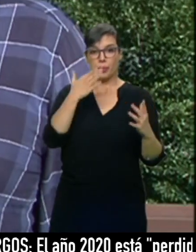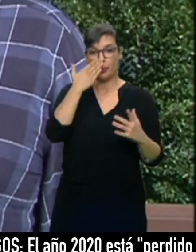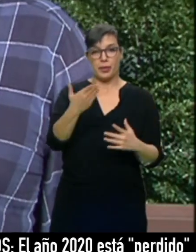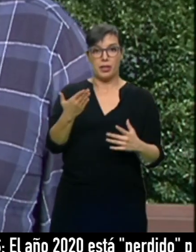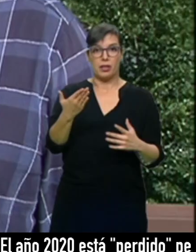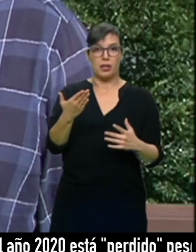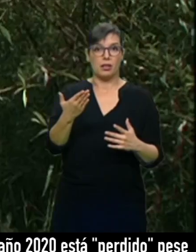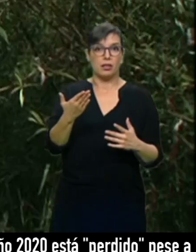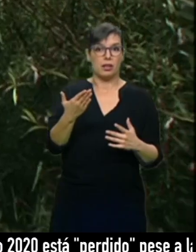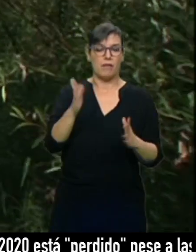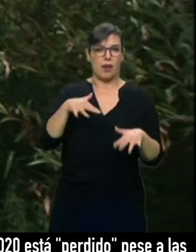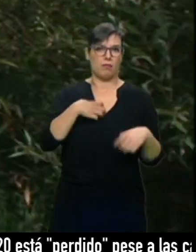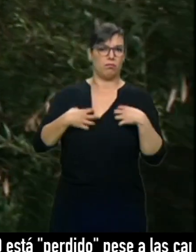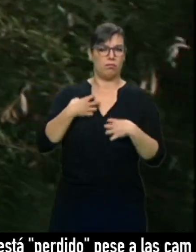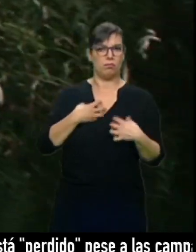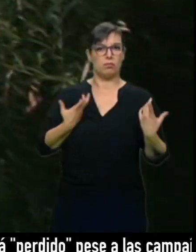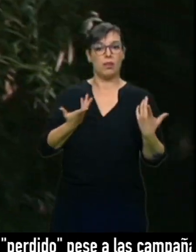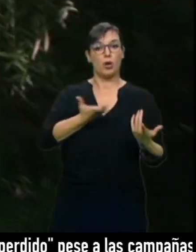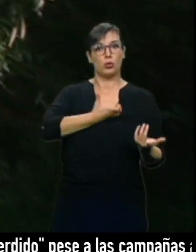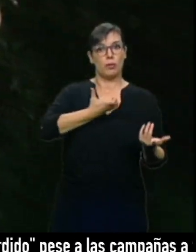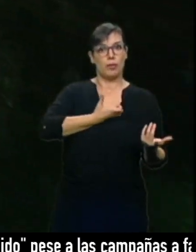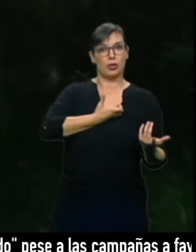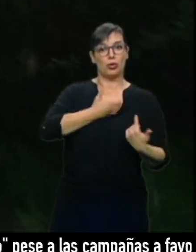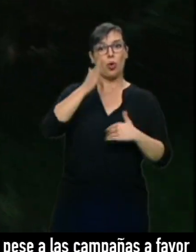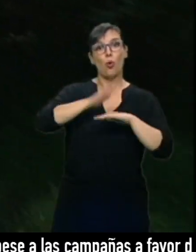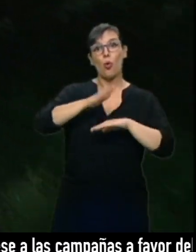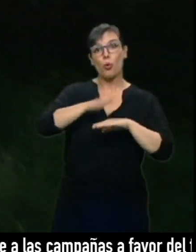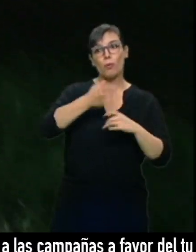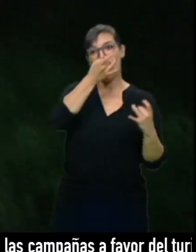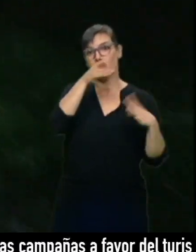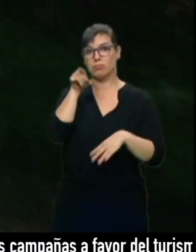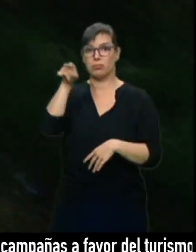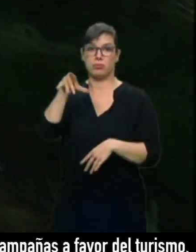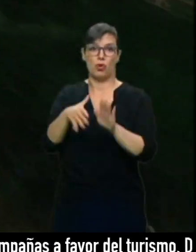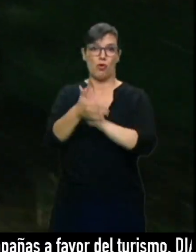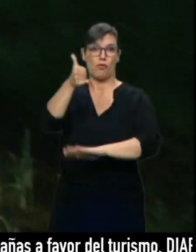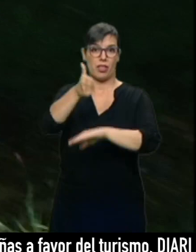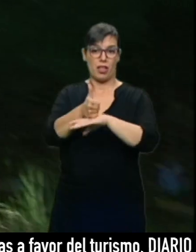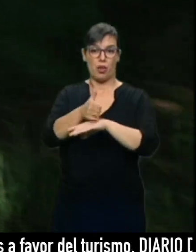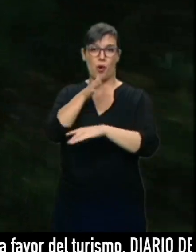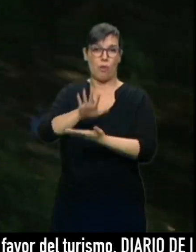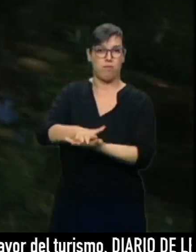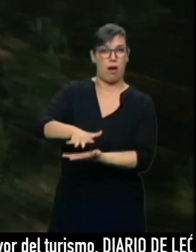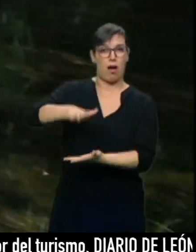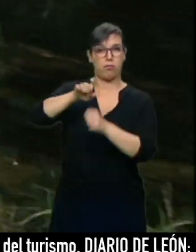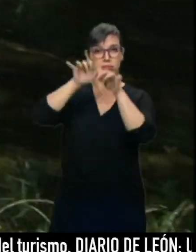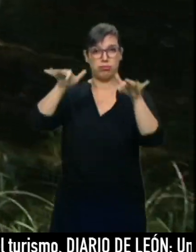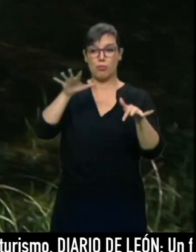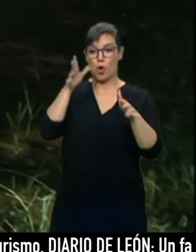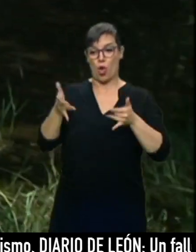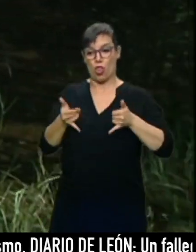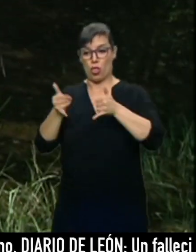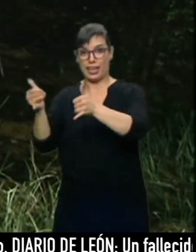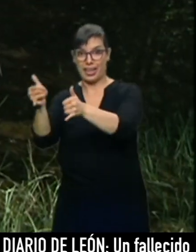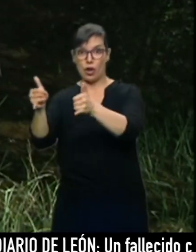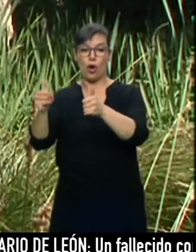es que pues con malestar. Pero el Ayuntamiento echa la culpa de las inundaciones a la Confederación. En este punto se juntan un arroyo y el río Carrión.